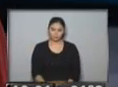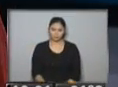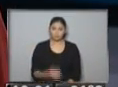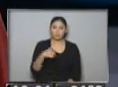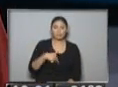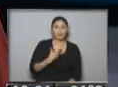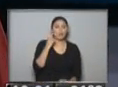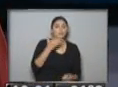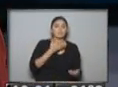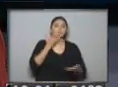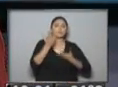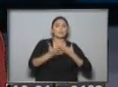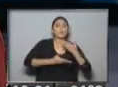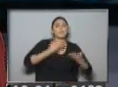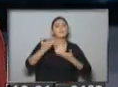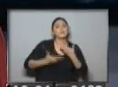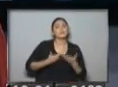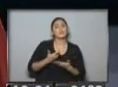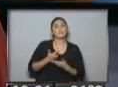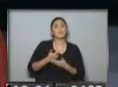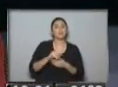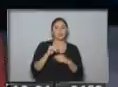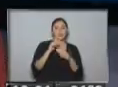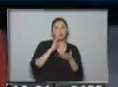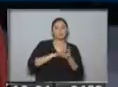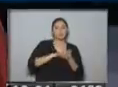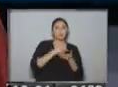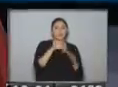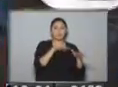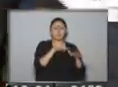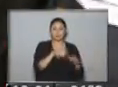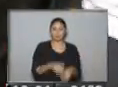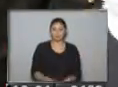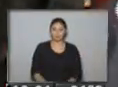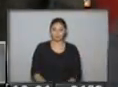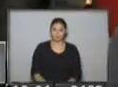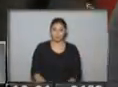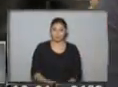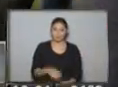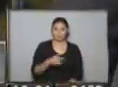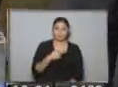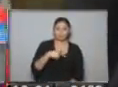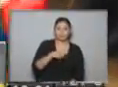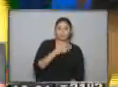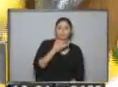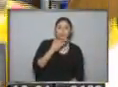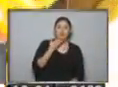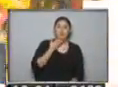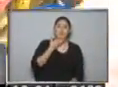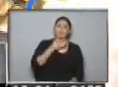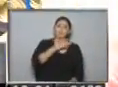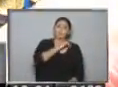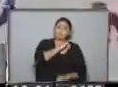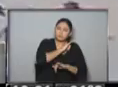Vamos a compartir ahora la crónica de lo ocurrido y algunas repercusiones. El reclamo mediático al uso de las pecheras de la